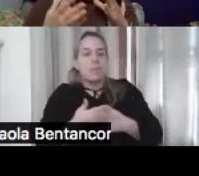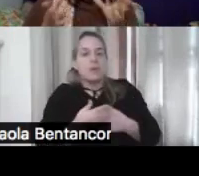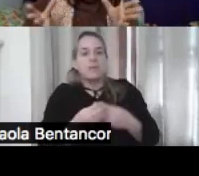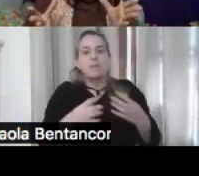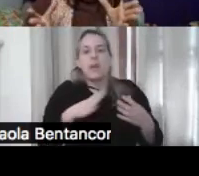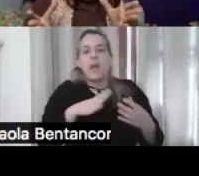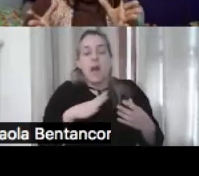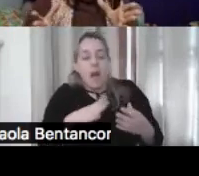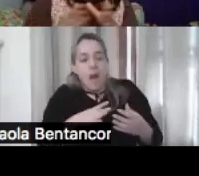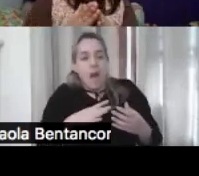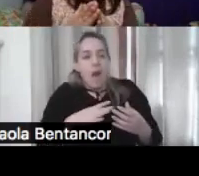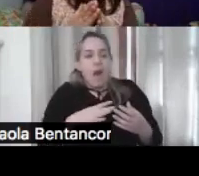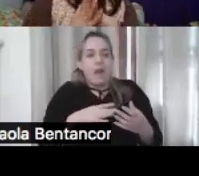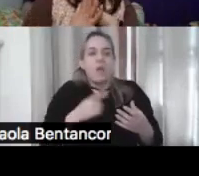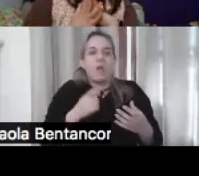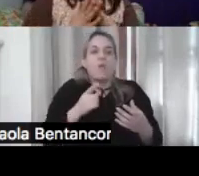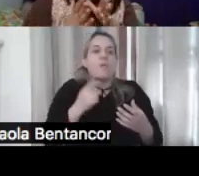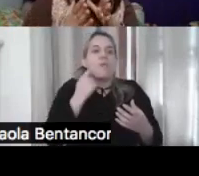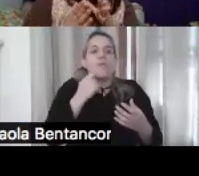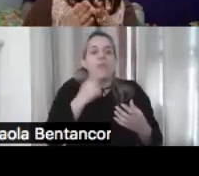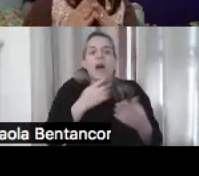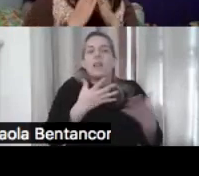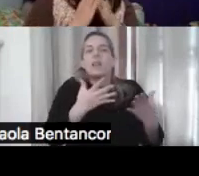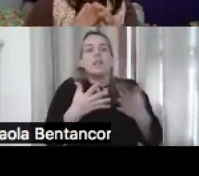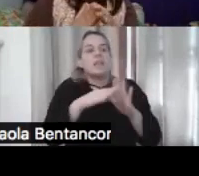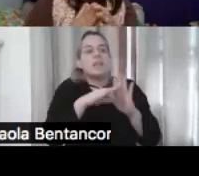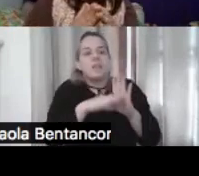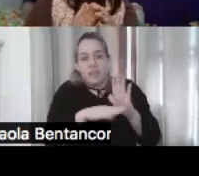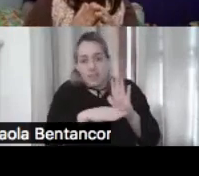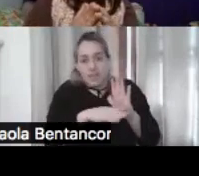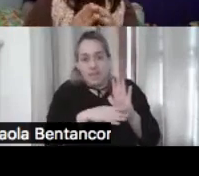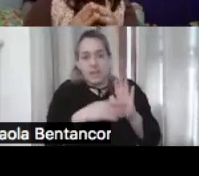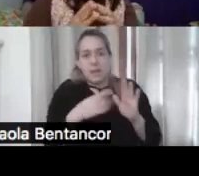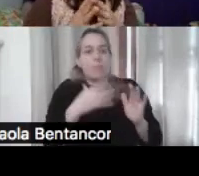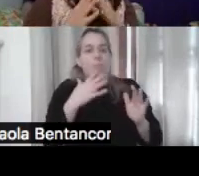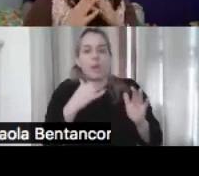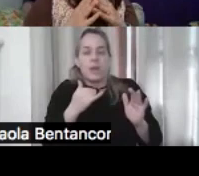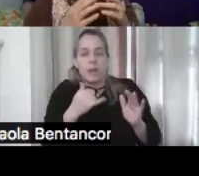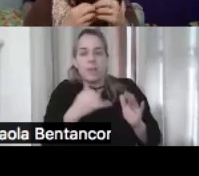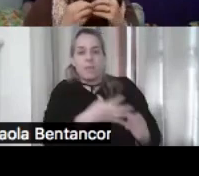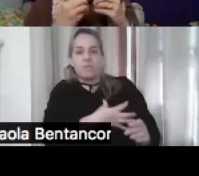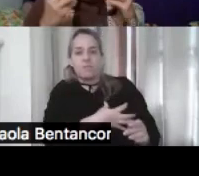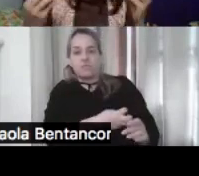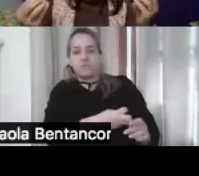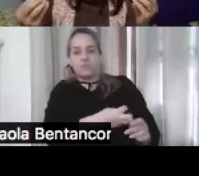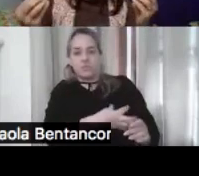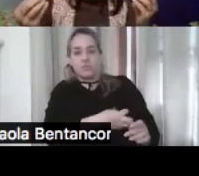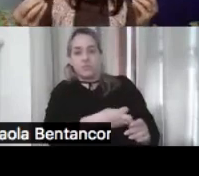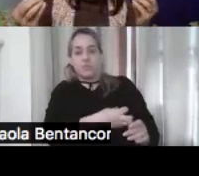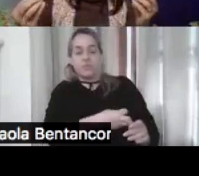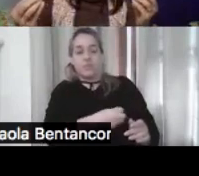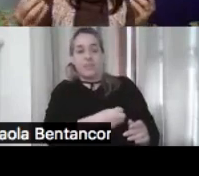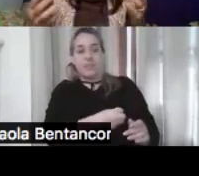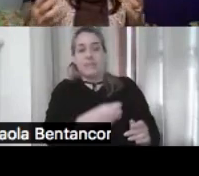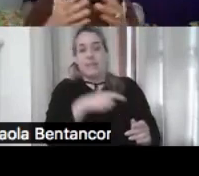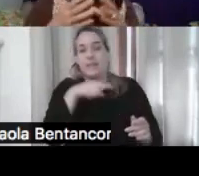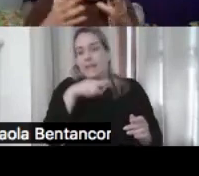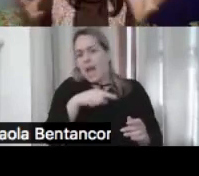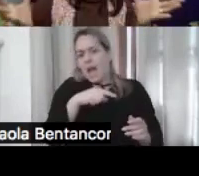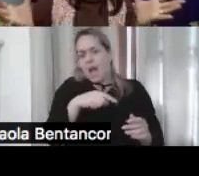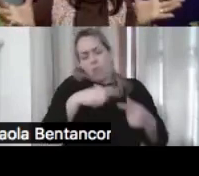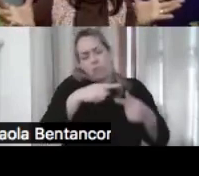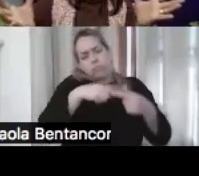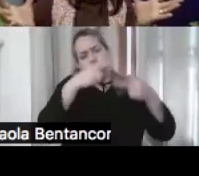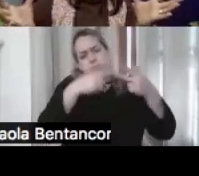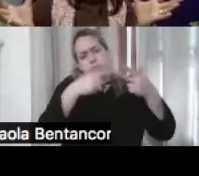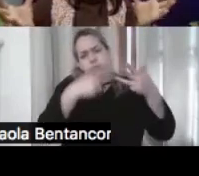va a ser el mejor. Un ejemplo muy claro es el sacaleche. Hay una variedad enorme